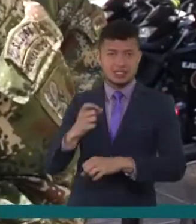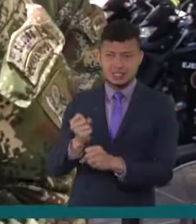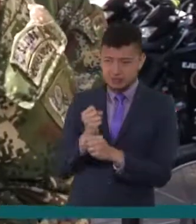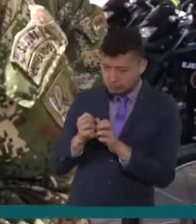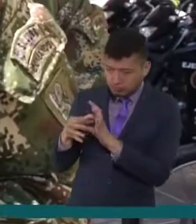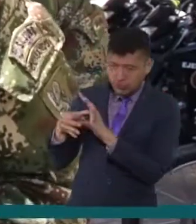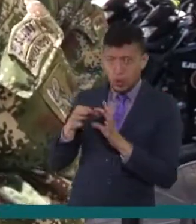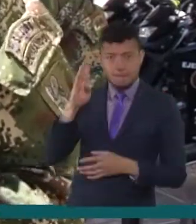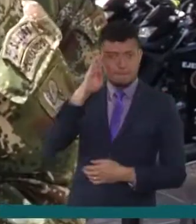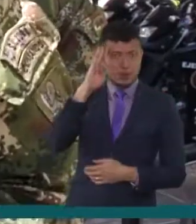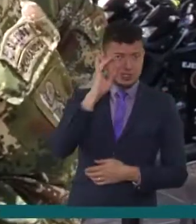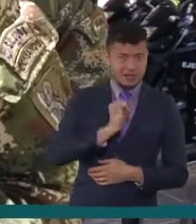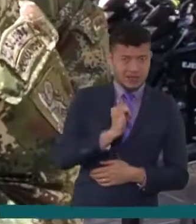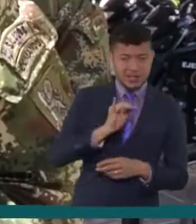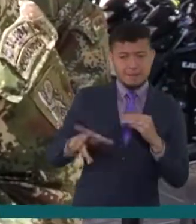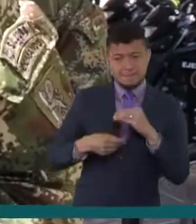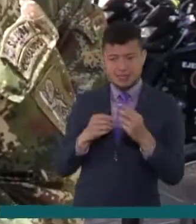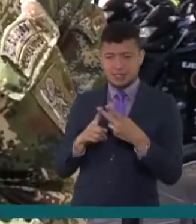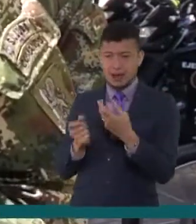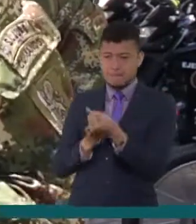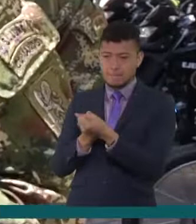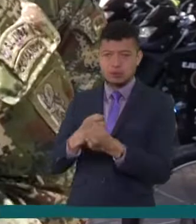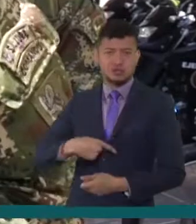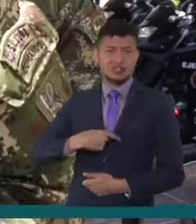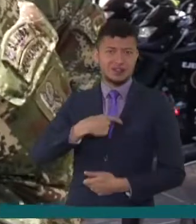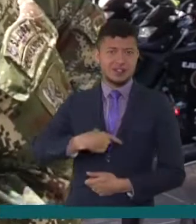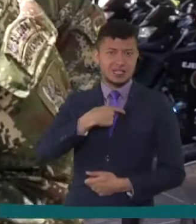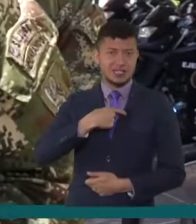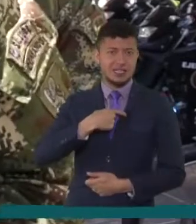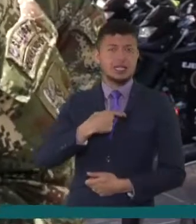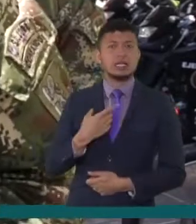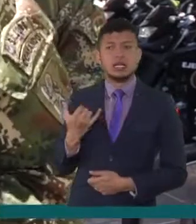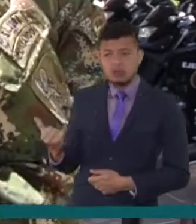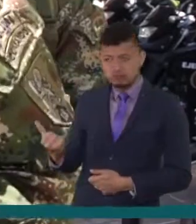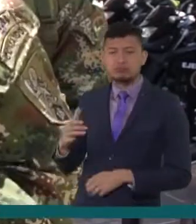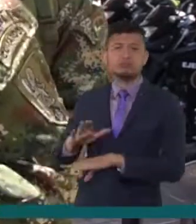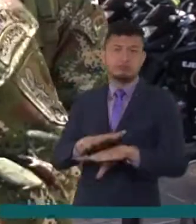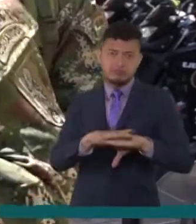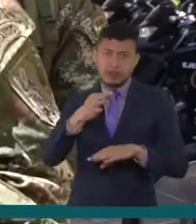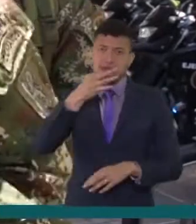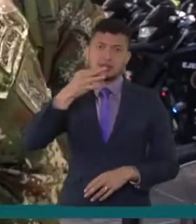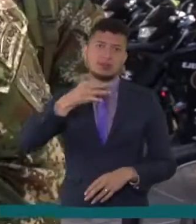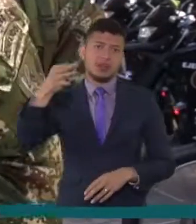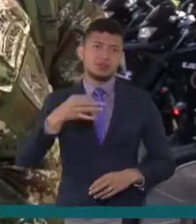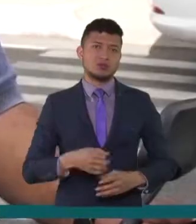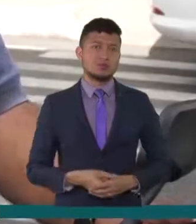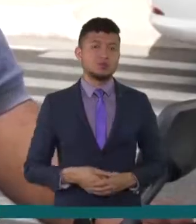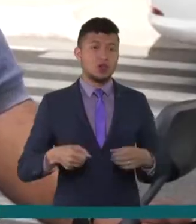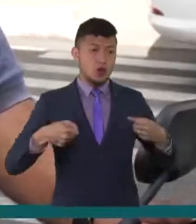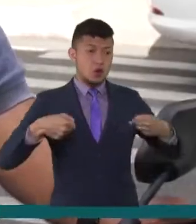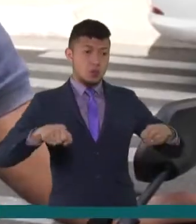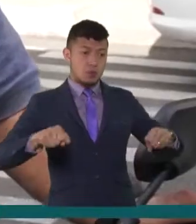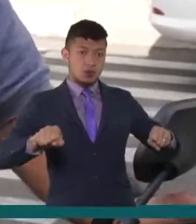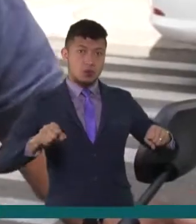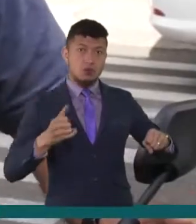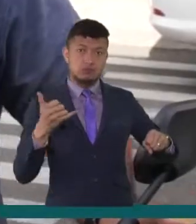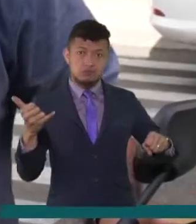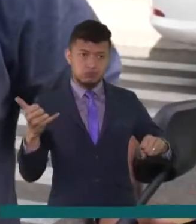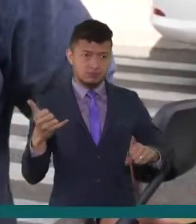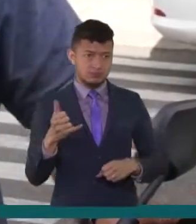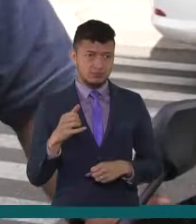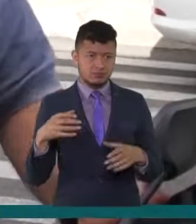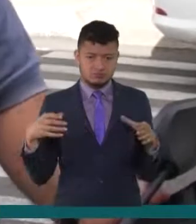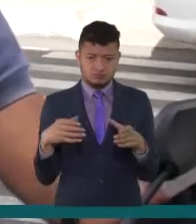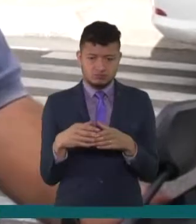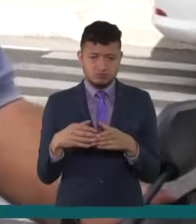trabajando articuladamente con nuestra Policía Metropolitana de Ibagué en apoyo con nuestra población civil, y los invitamos a que denuncien. En estas motocicletas,